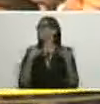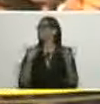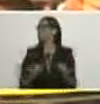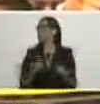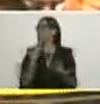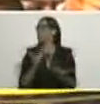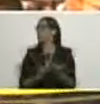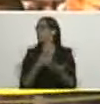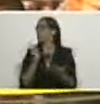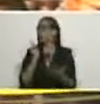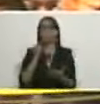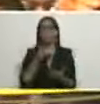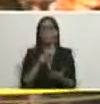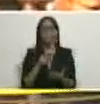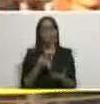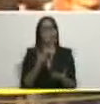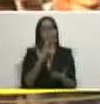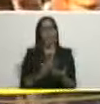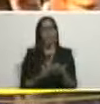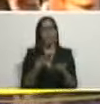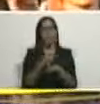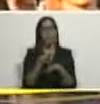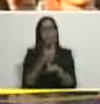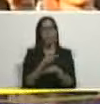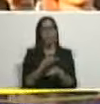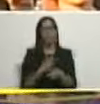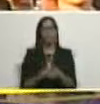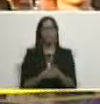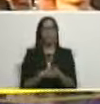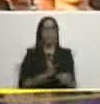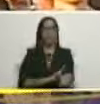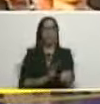usted, gracias al gobernador Víctor Clark, ahora cómo